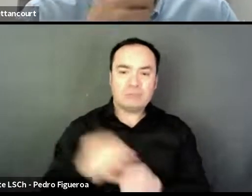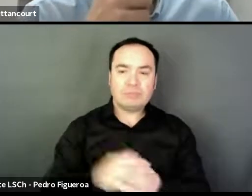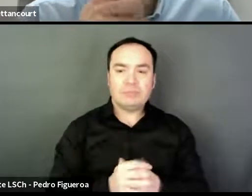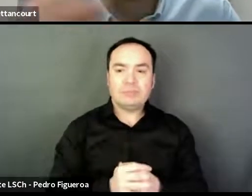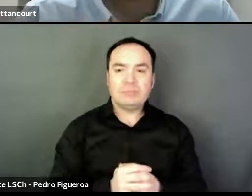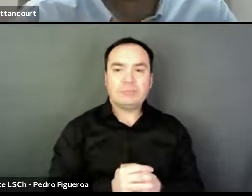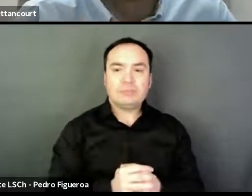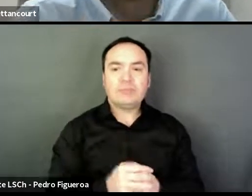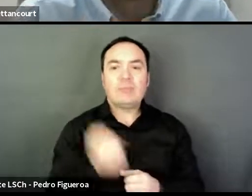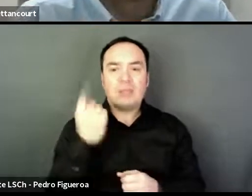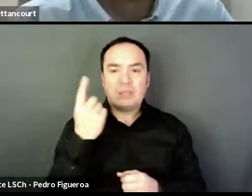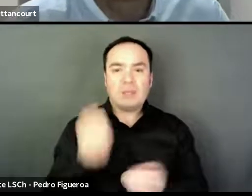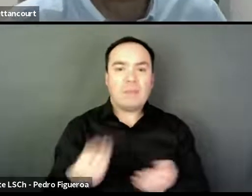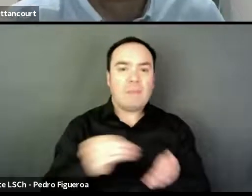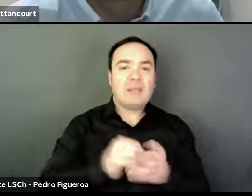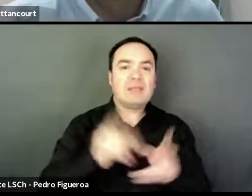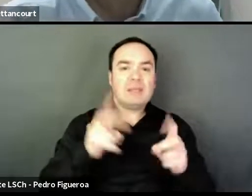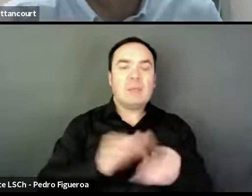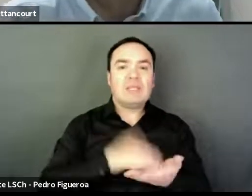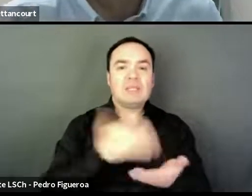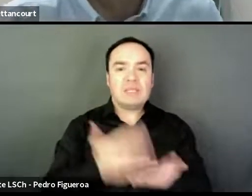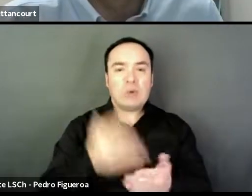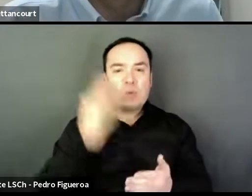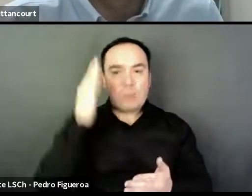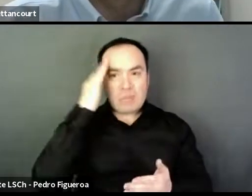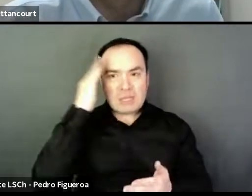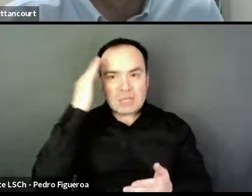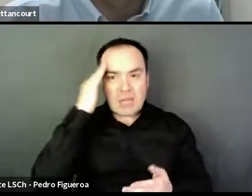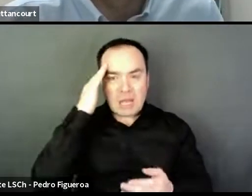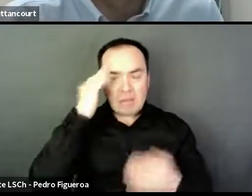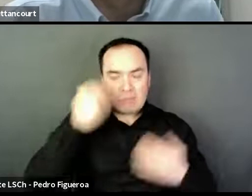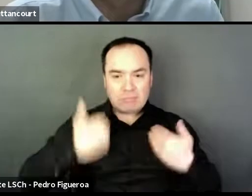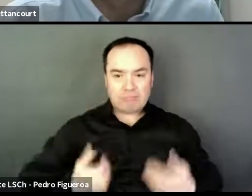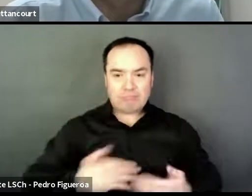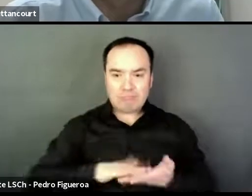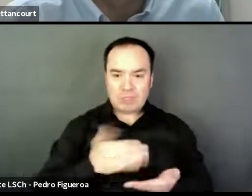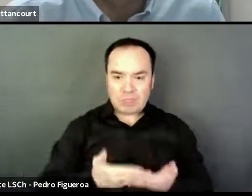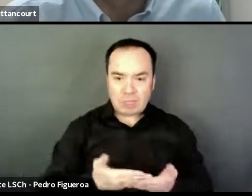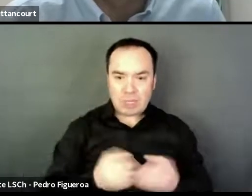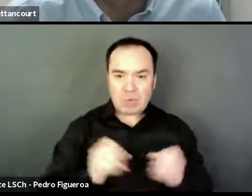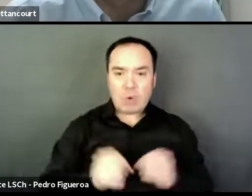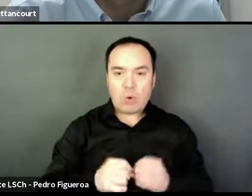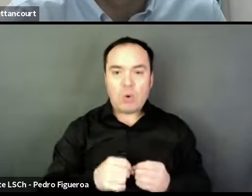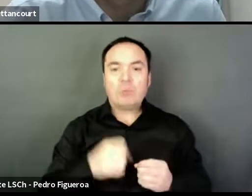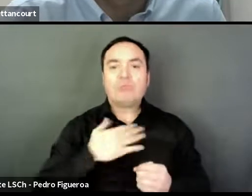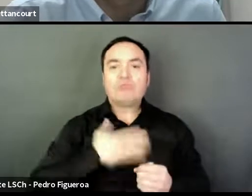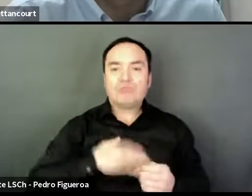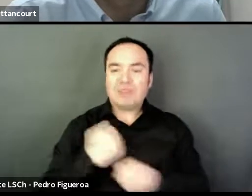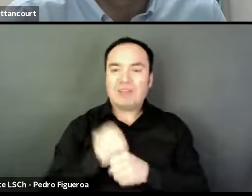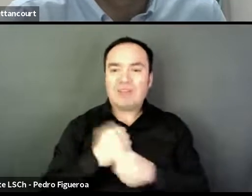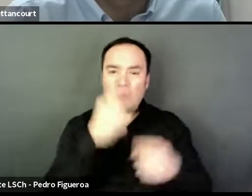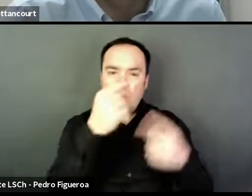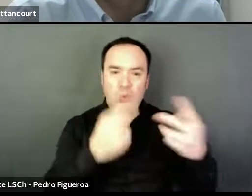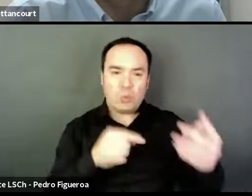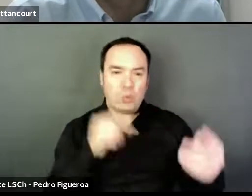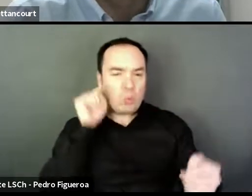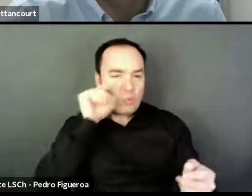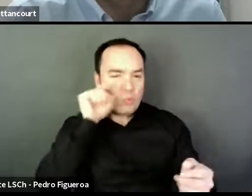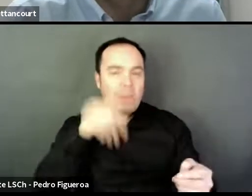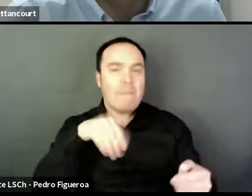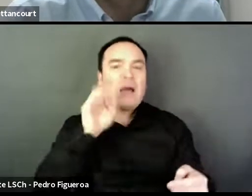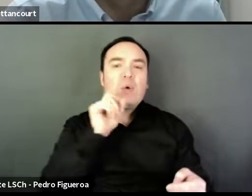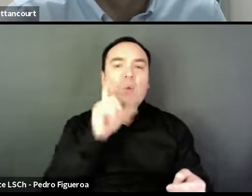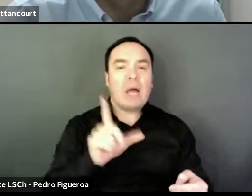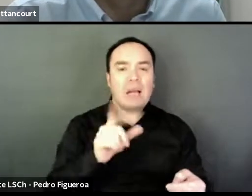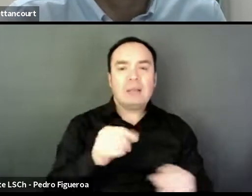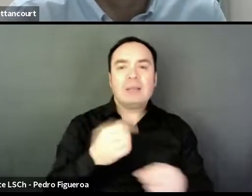entender más salud mental bienestar preferencias laborales desafíos que están viviendo en la organización